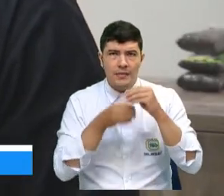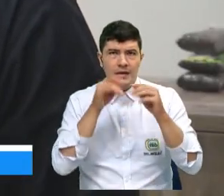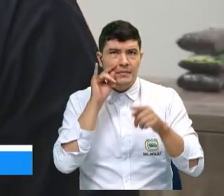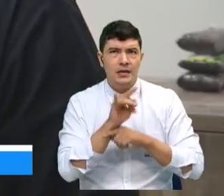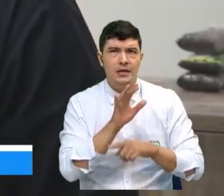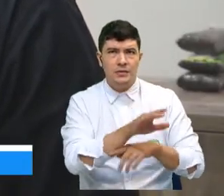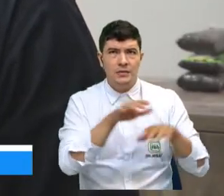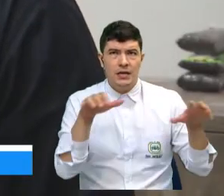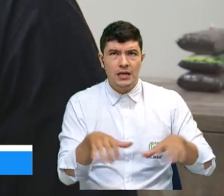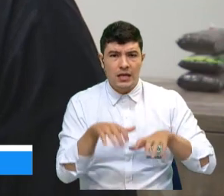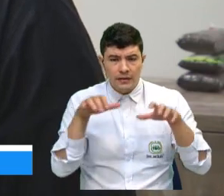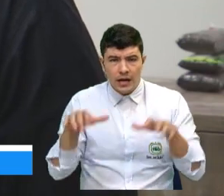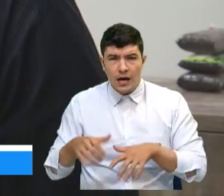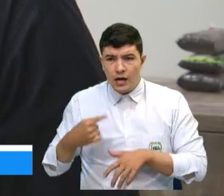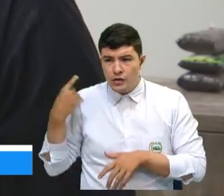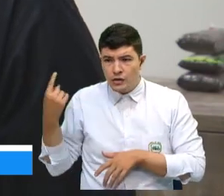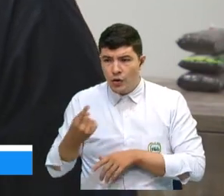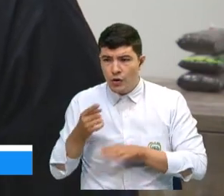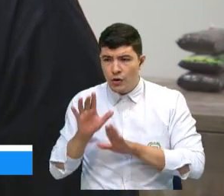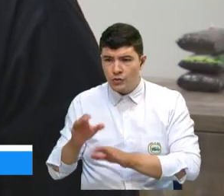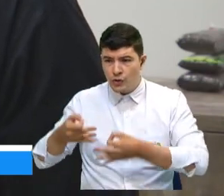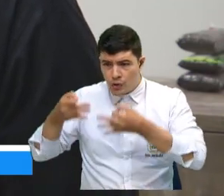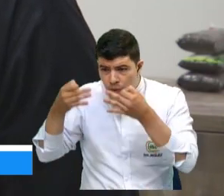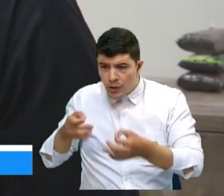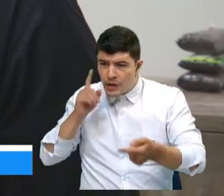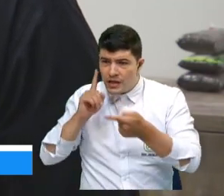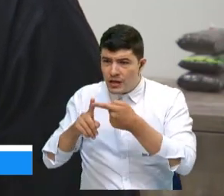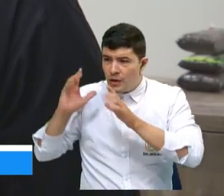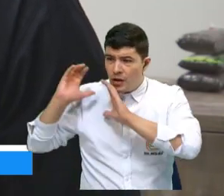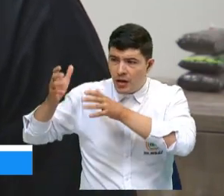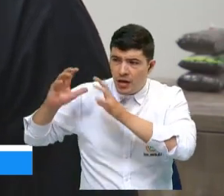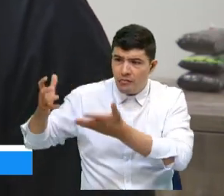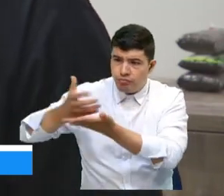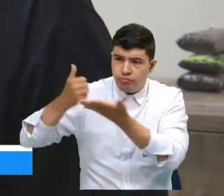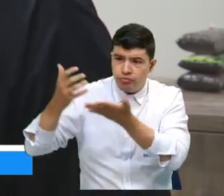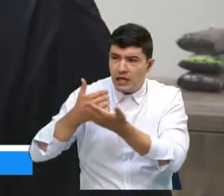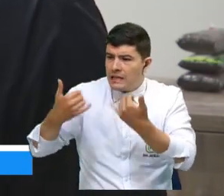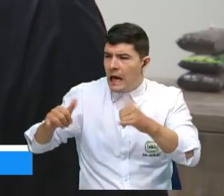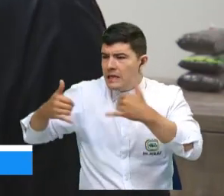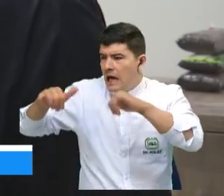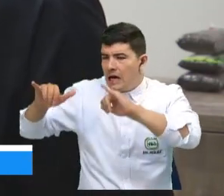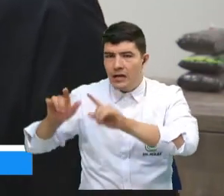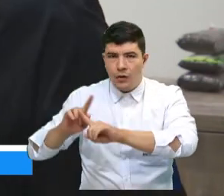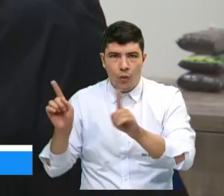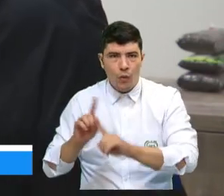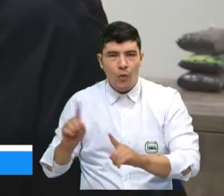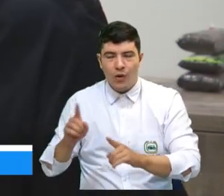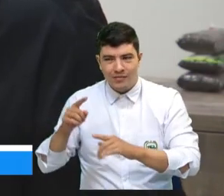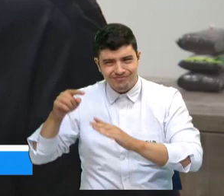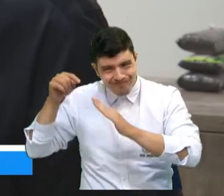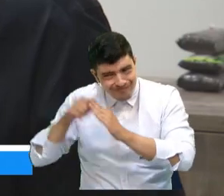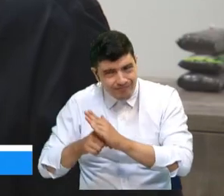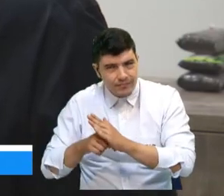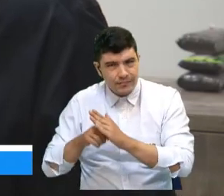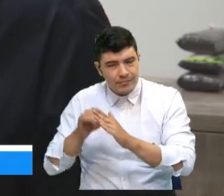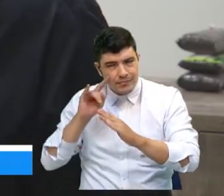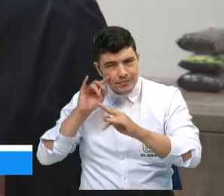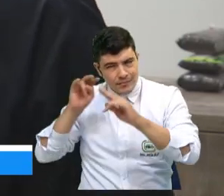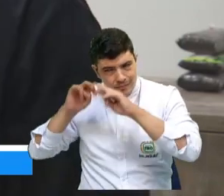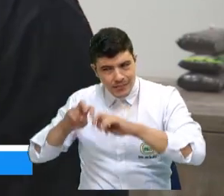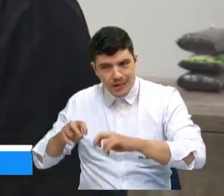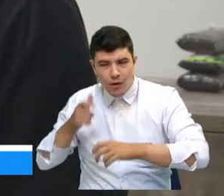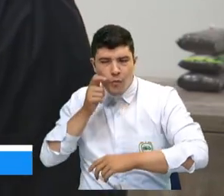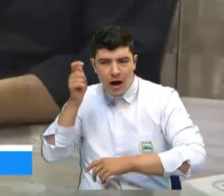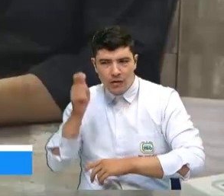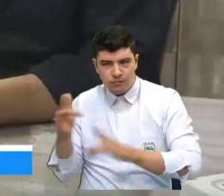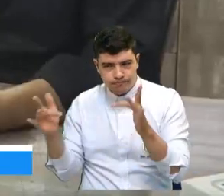sus actividades. No solamente en el cumplimiento del objeto misional como tal de recoger el residuo, sino de ir un poco más allá a esa